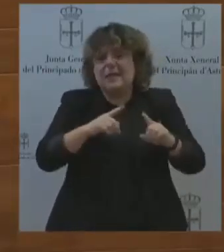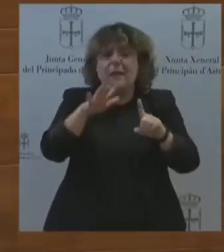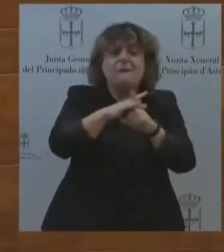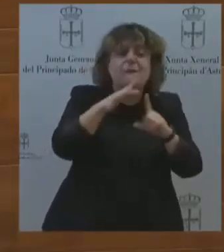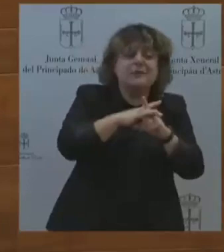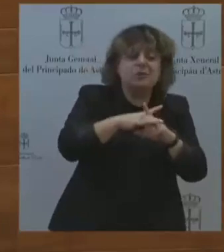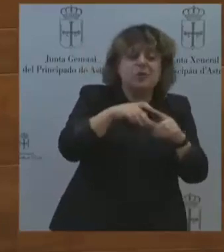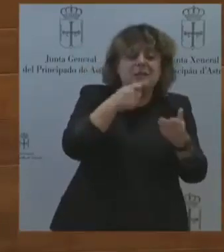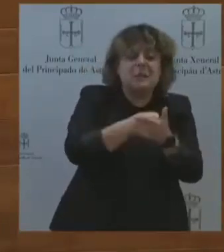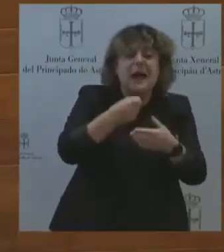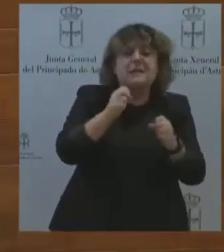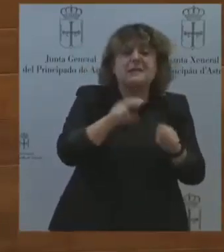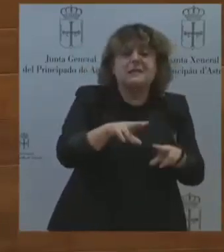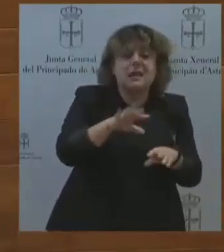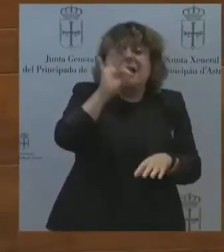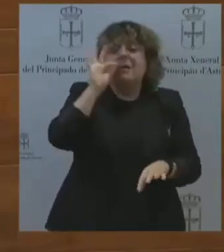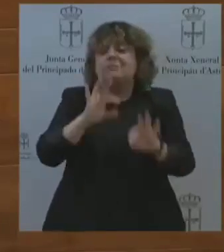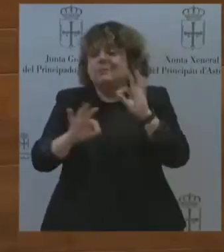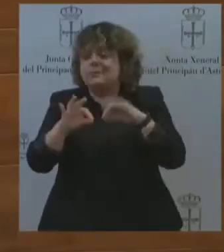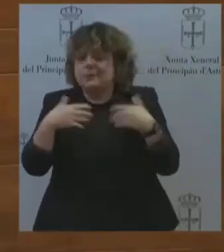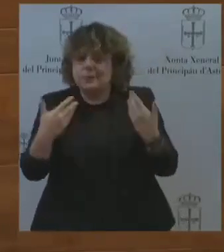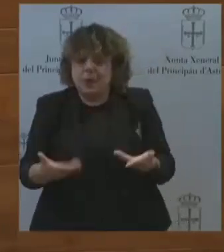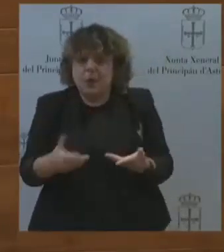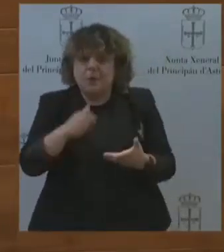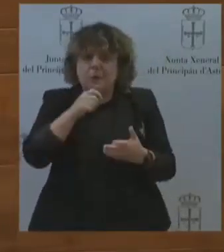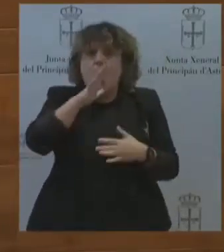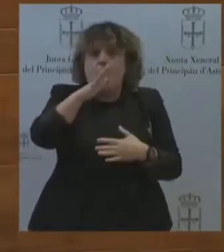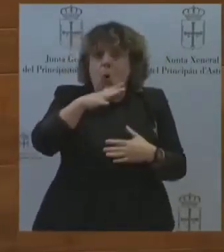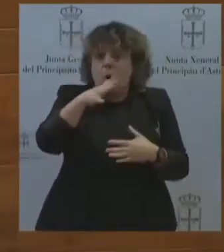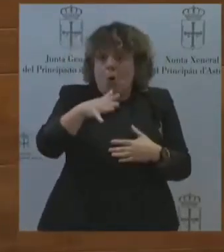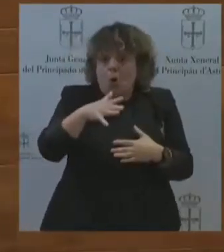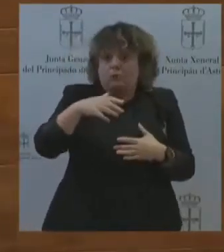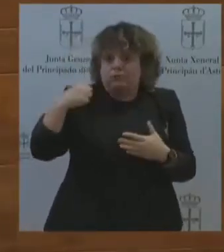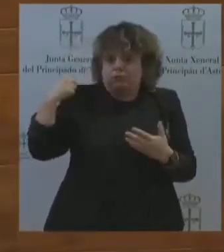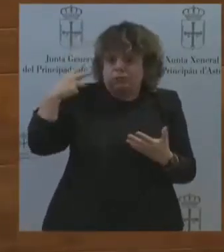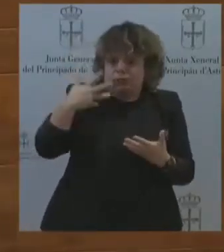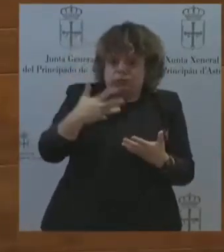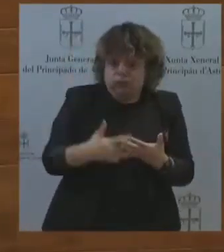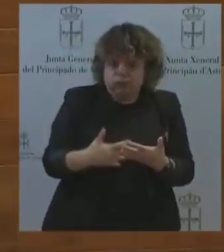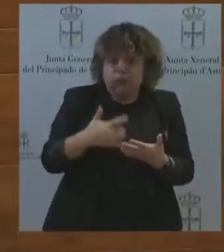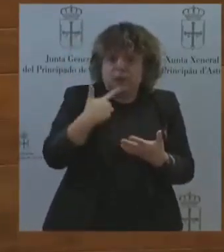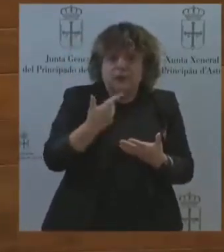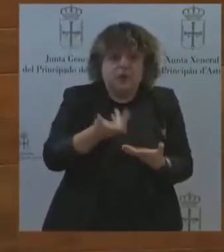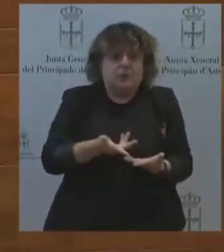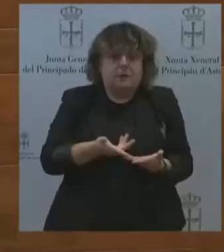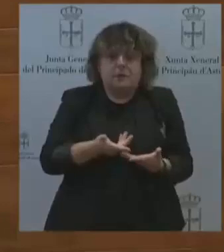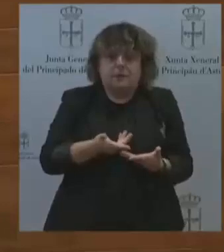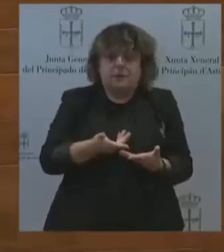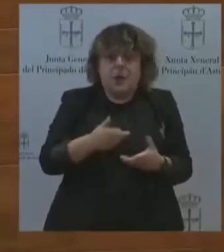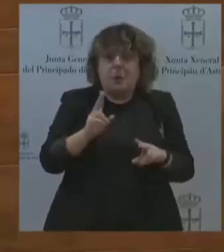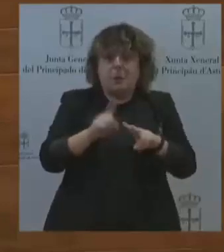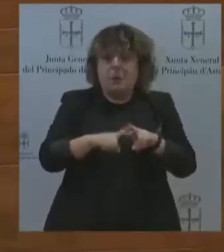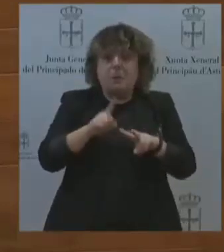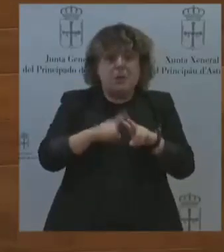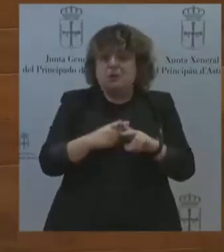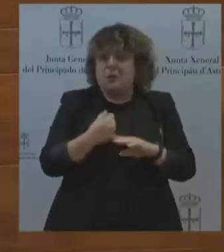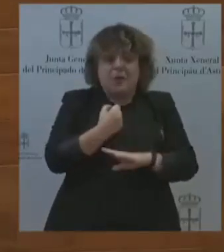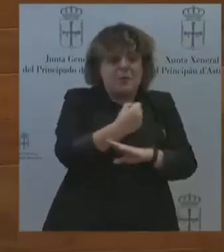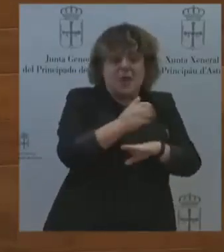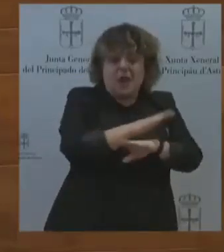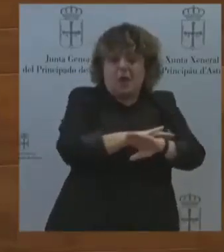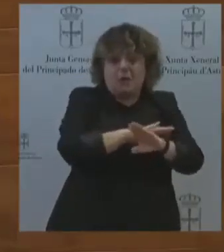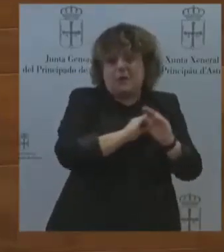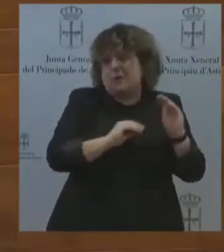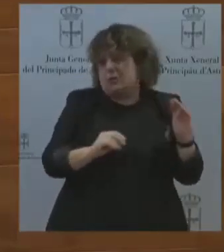y muchos más que le podríamos seguir enumerando, Vox nunca va a blanquear a su gobierno. Tendremos por delante 4 años de